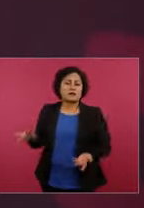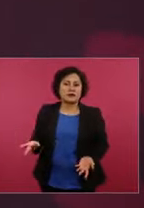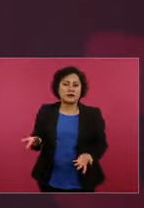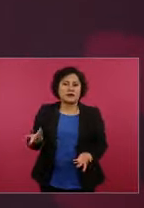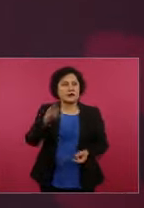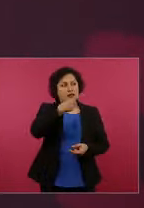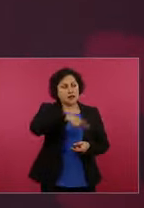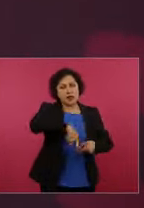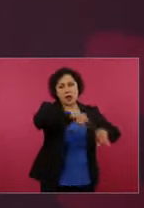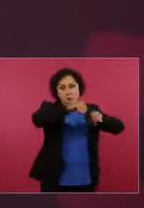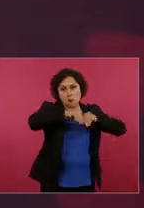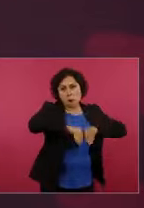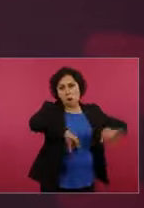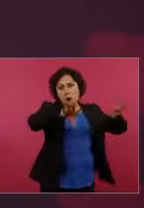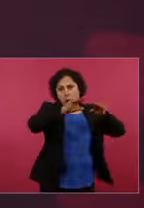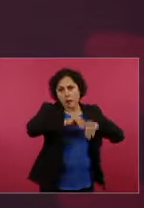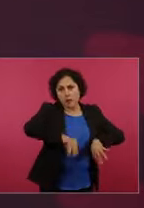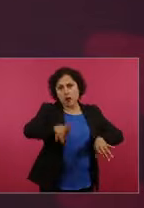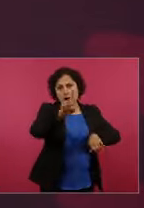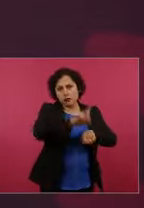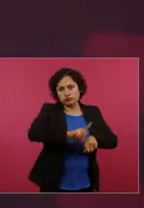todos los días,